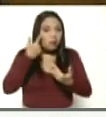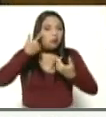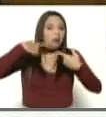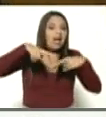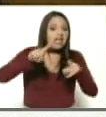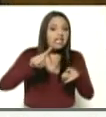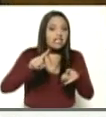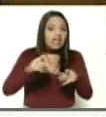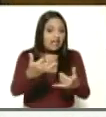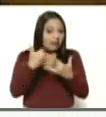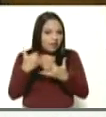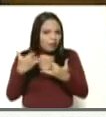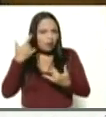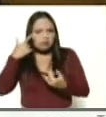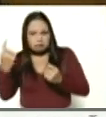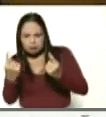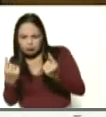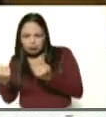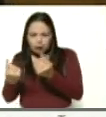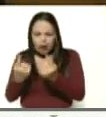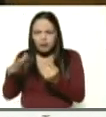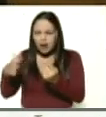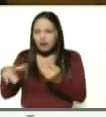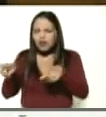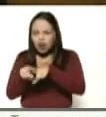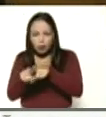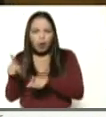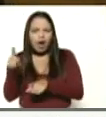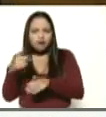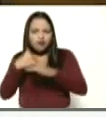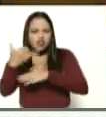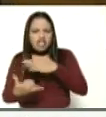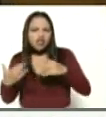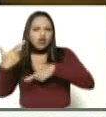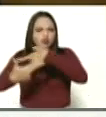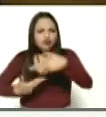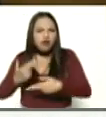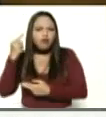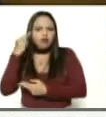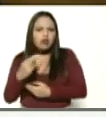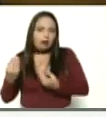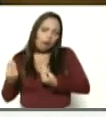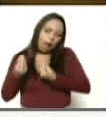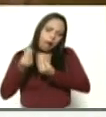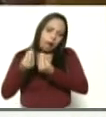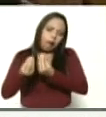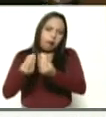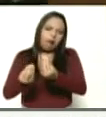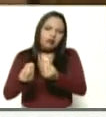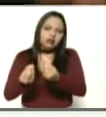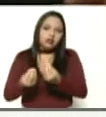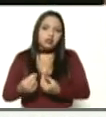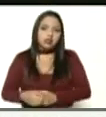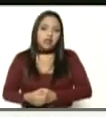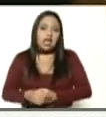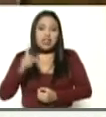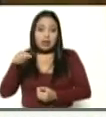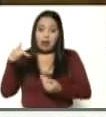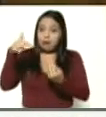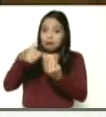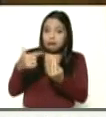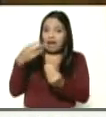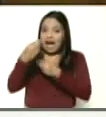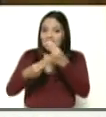pareciera que es el mismo tuyo, pareciera que es el mismo bolivariano, pareciera que es el mismo revolucionario. Incluso se disfrazan a